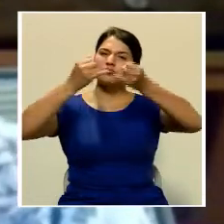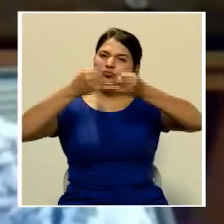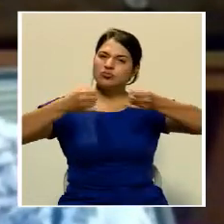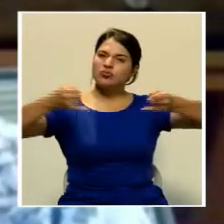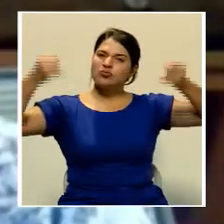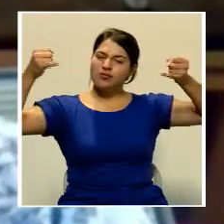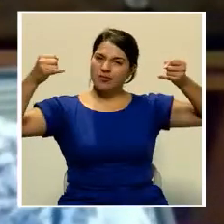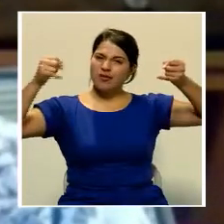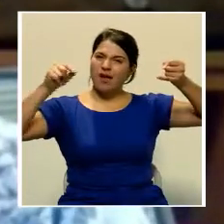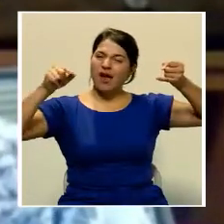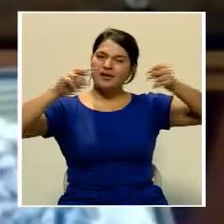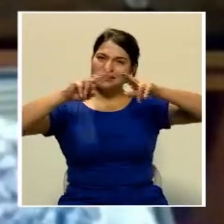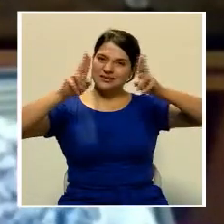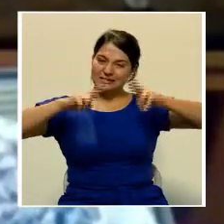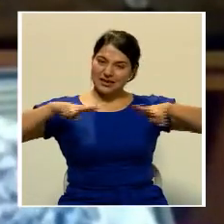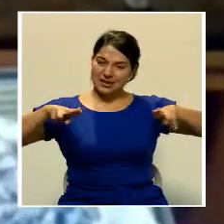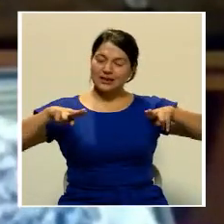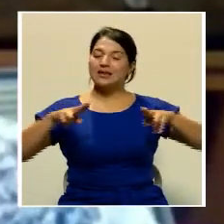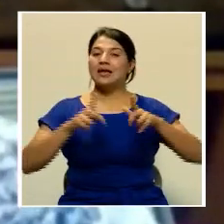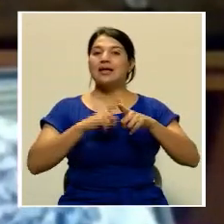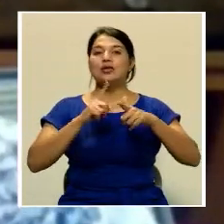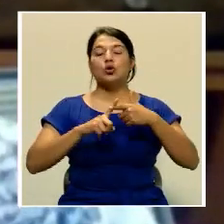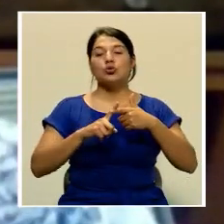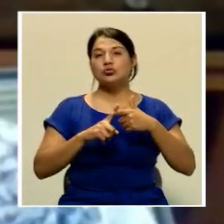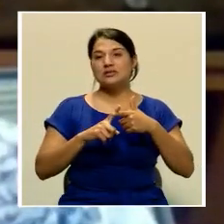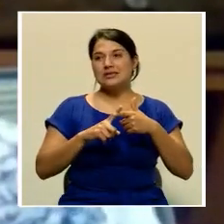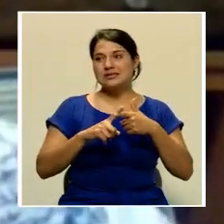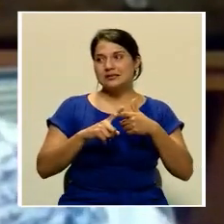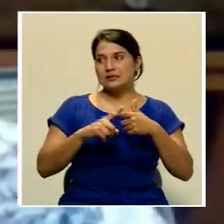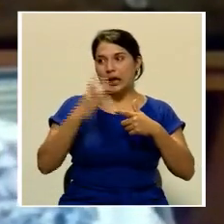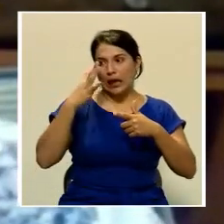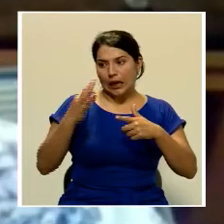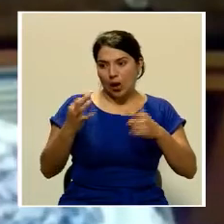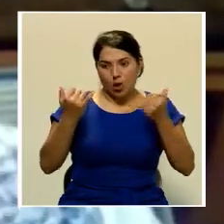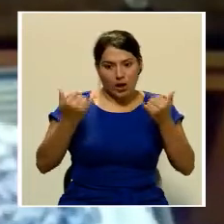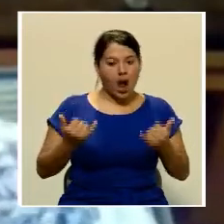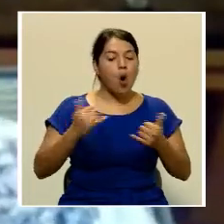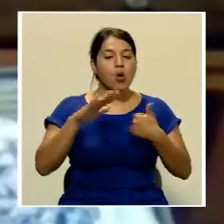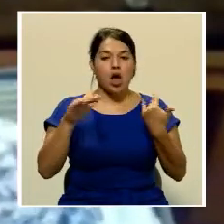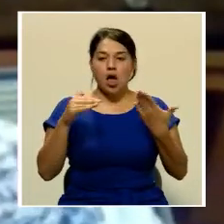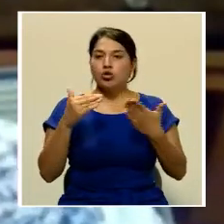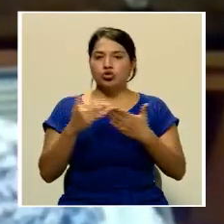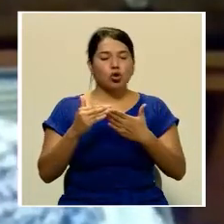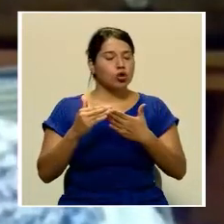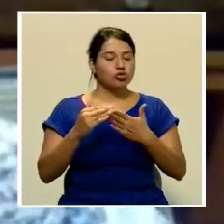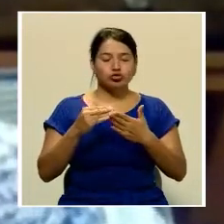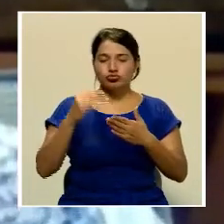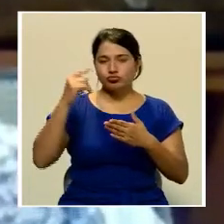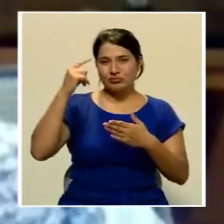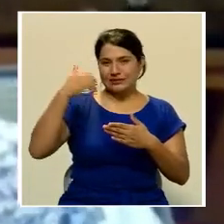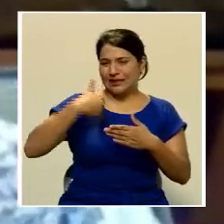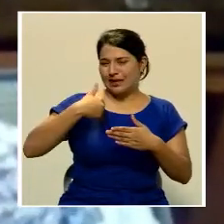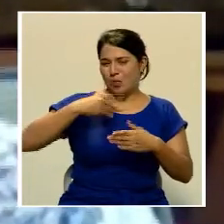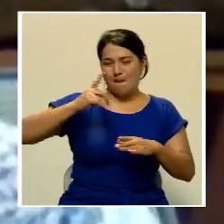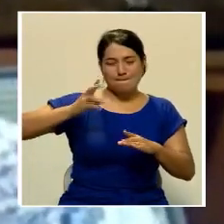Entonces, creo que no hay nadie en desacuerdo en este momento con esta prioridad